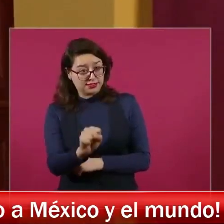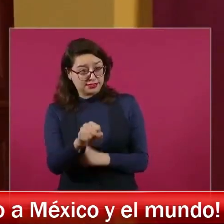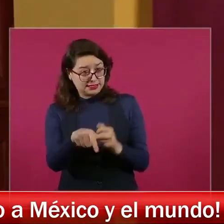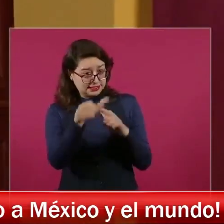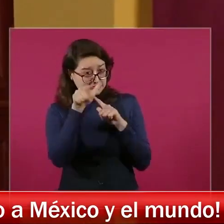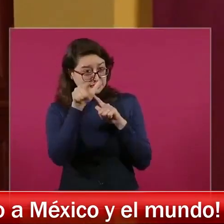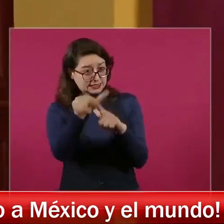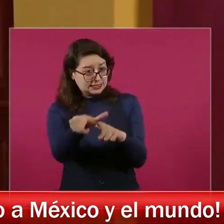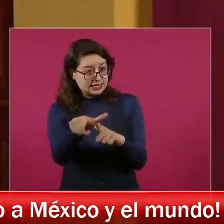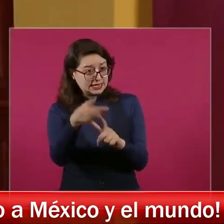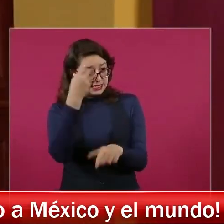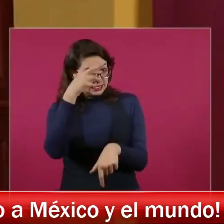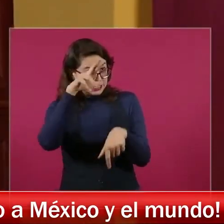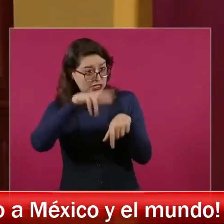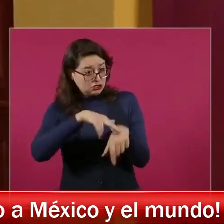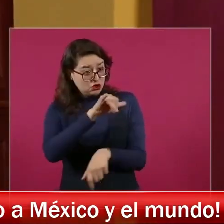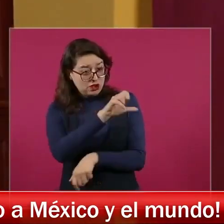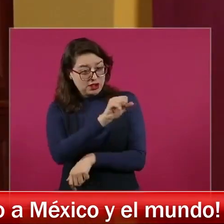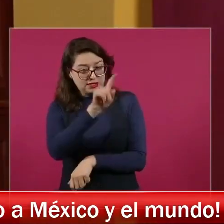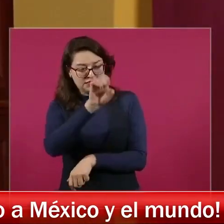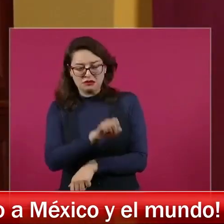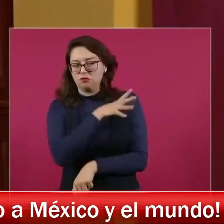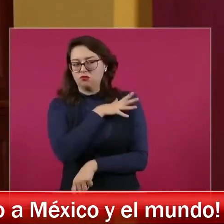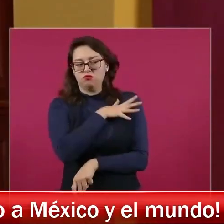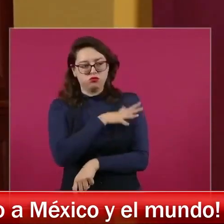como titular del ISSSTE